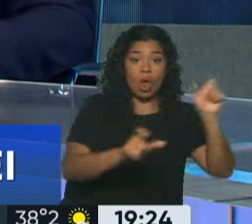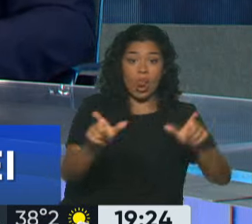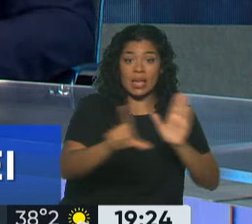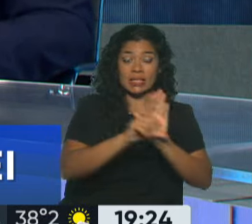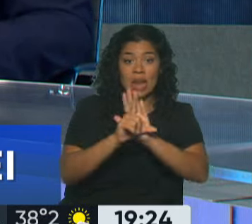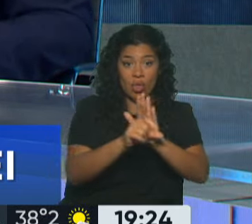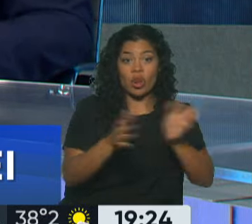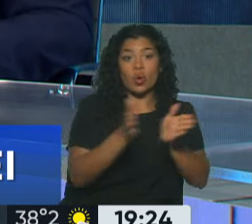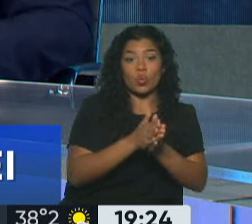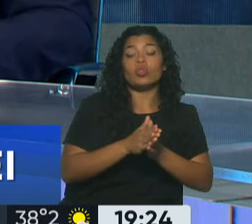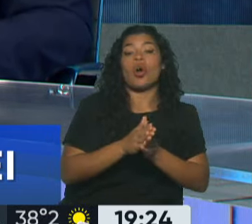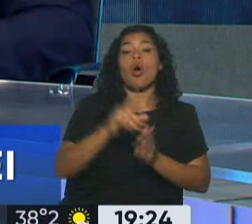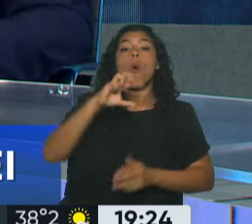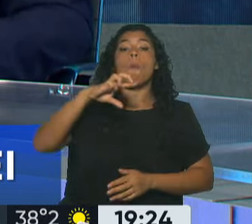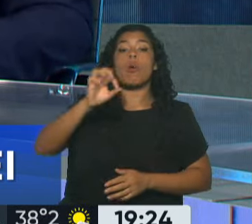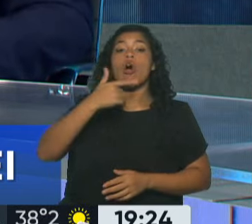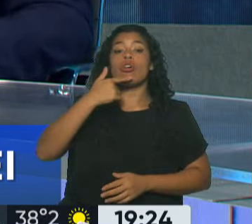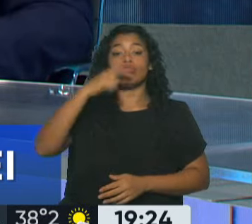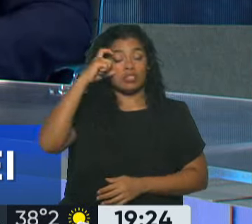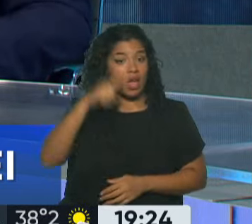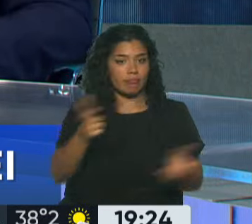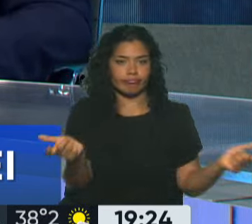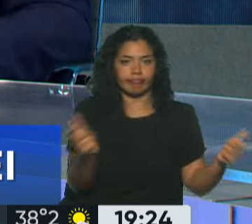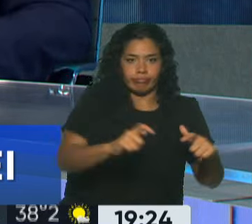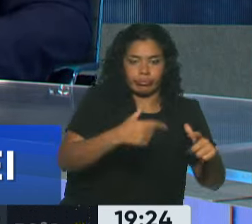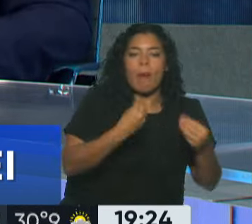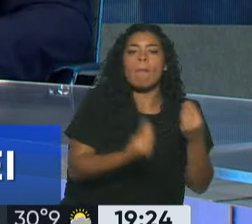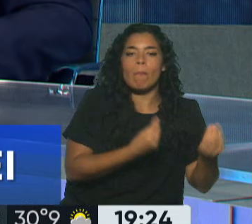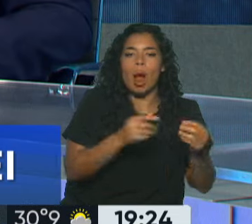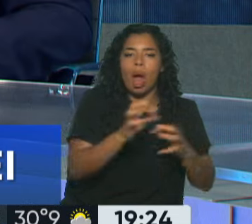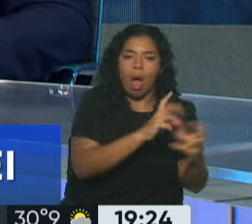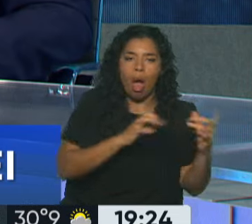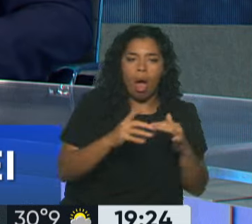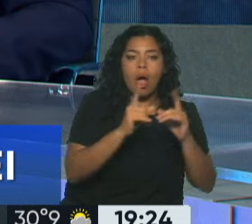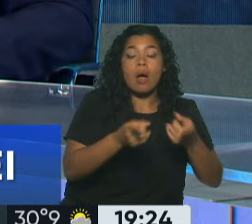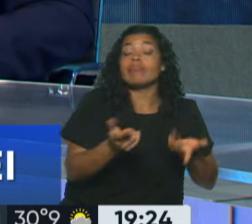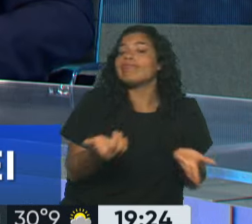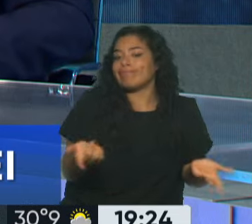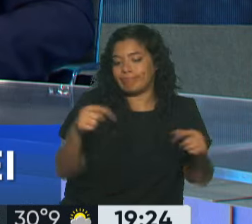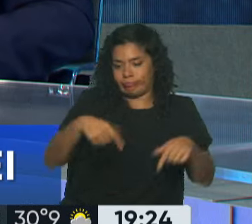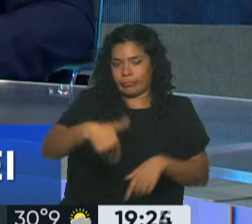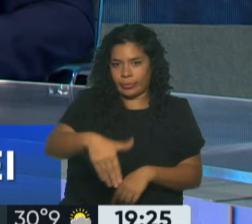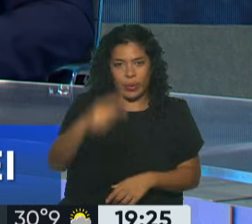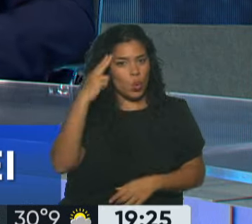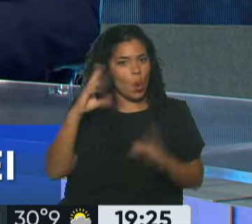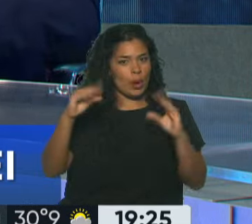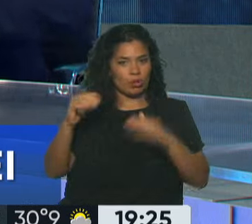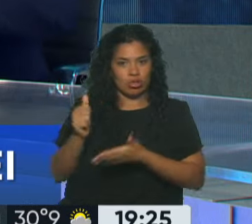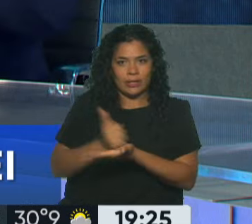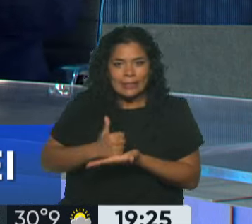con Nicolás Posse, a propósito justamente de lo que será el discurso con la expectativa que ha generado a partir de las 21 horas allí en el Congreso